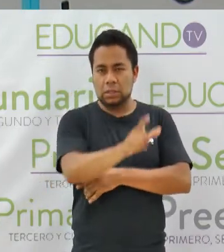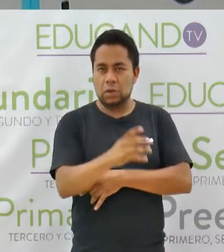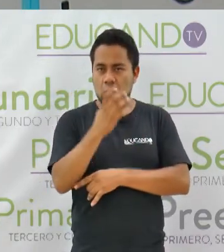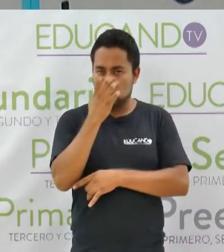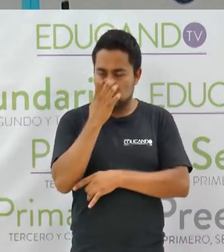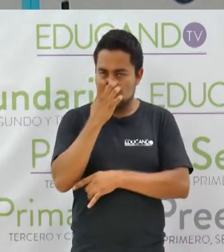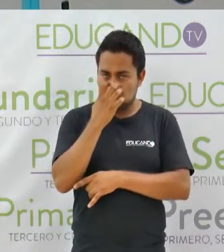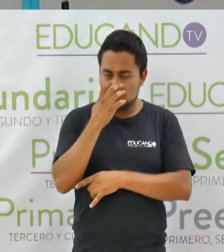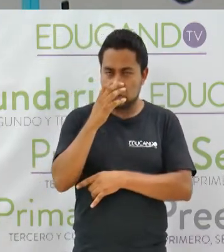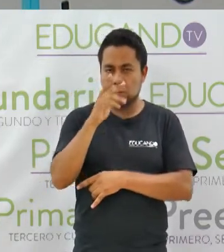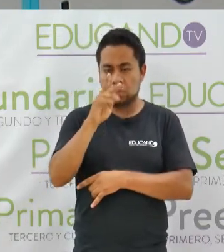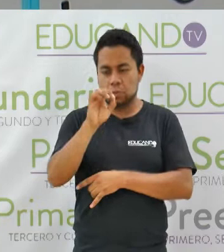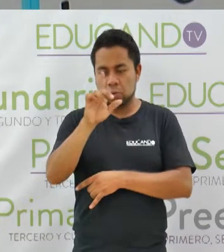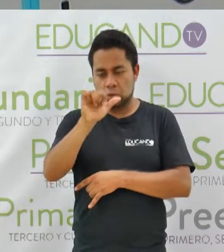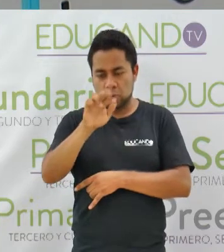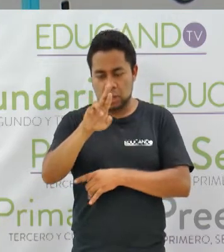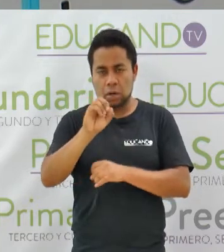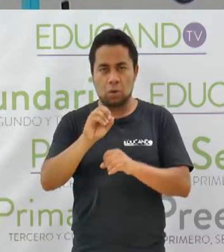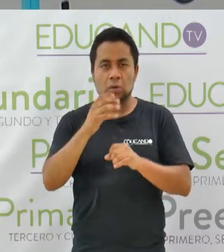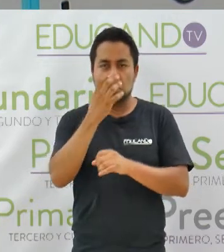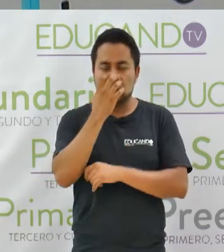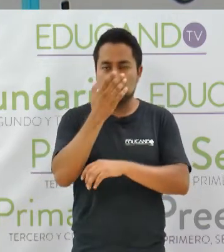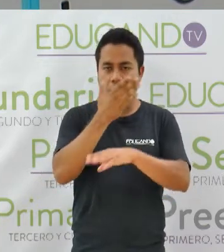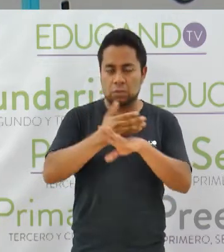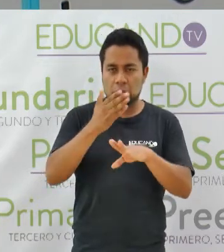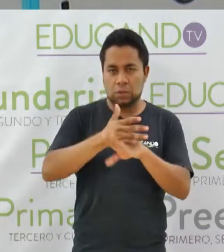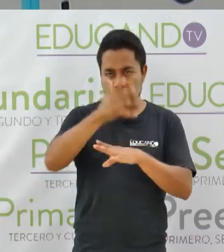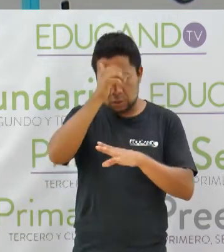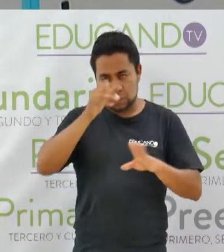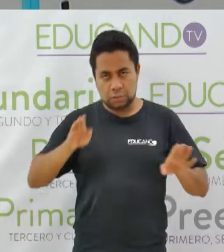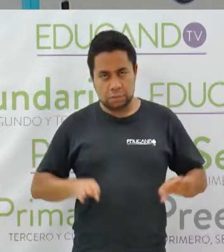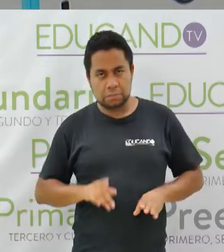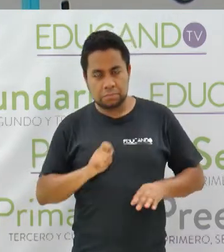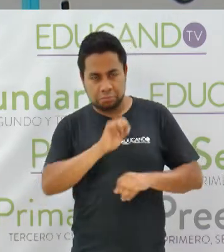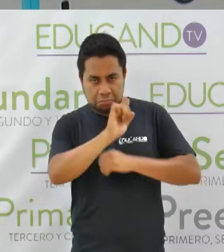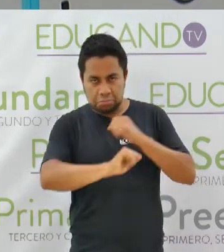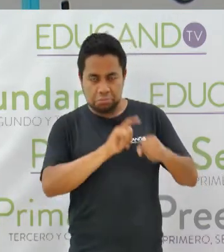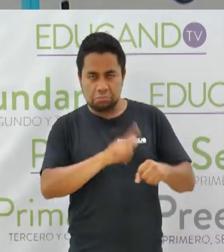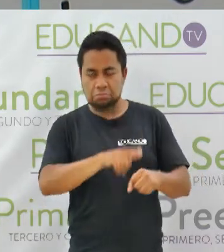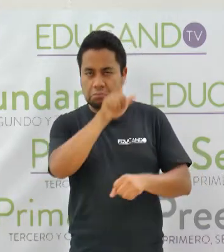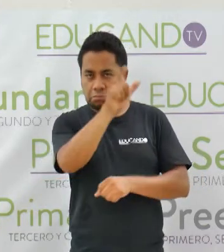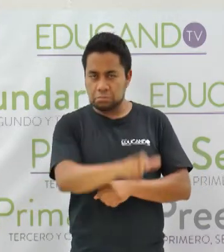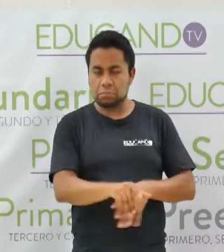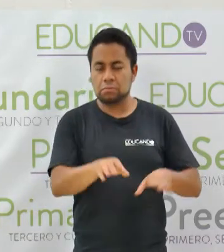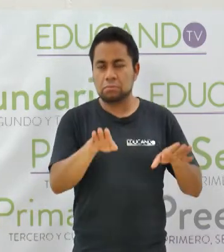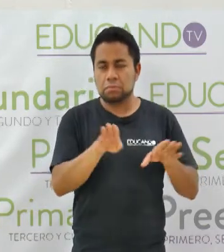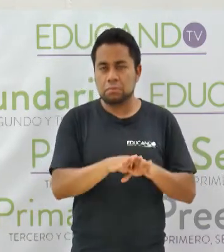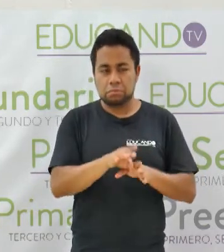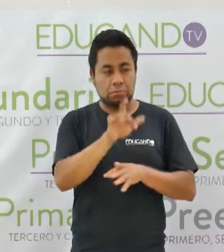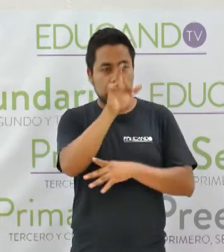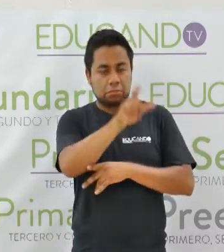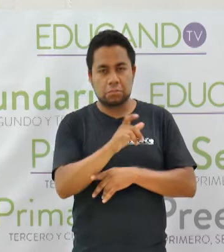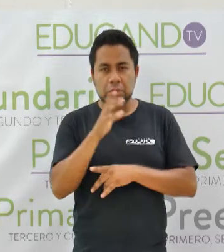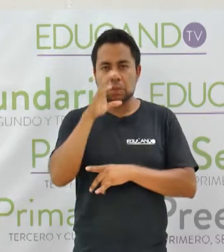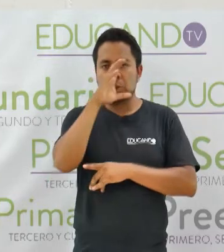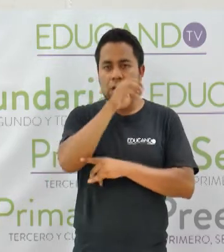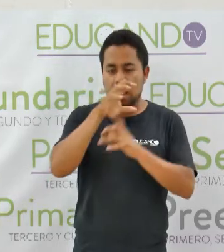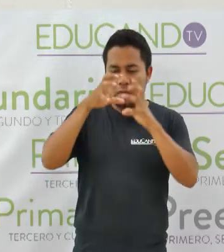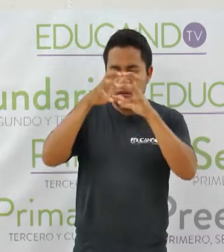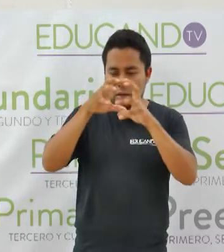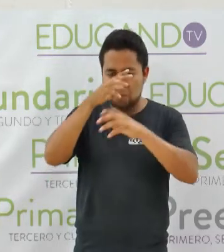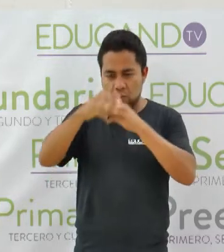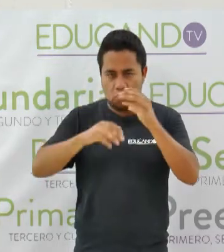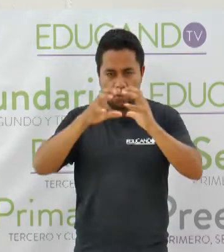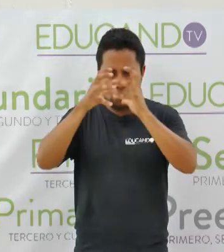polar u oso blanco, recuerda algunas características de él, que es un animal que a partir de lo que es el calentamiento